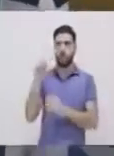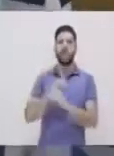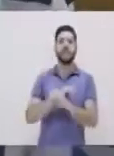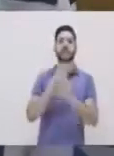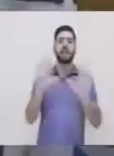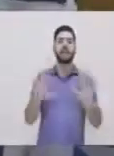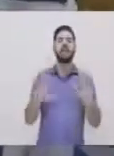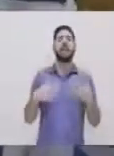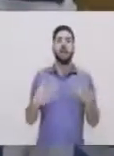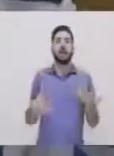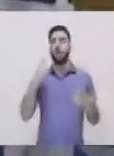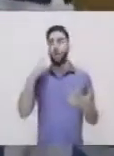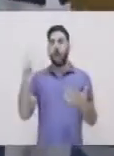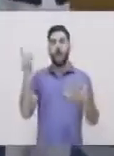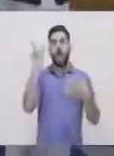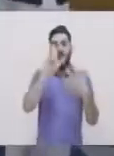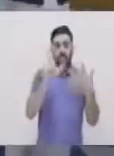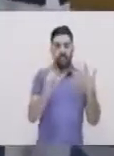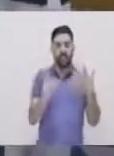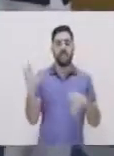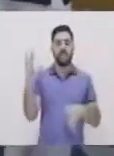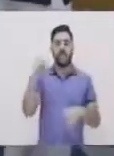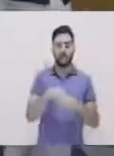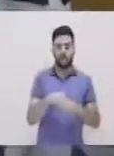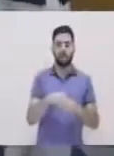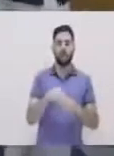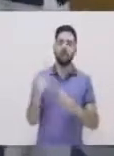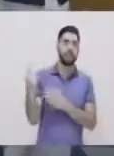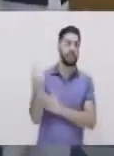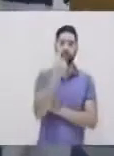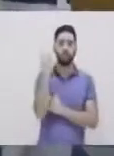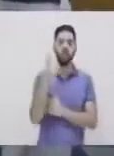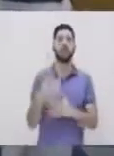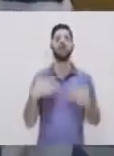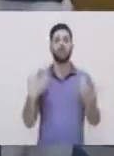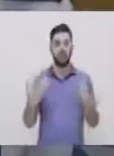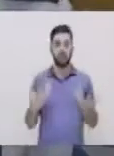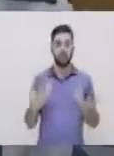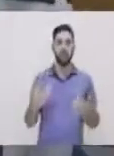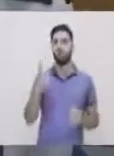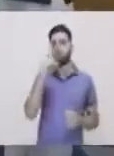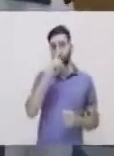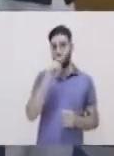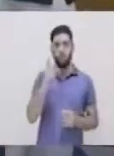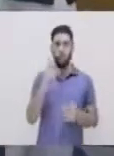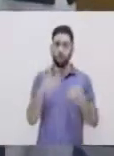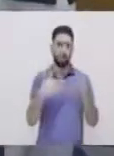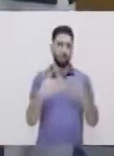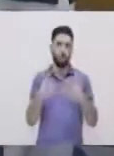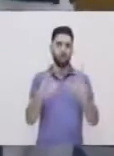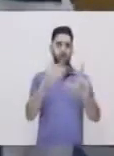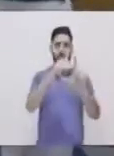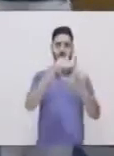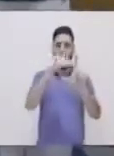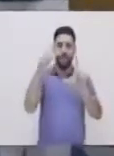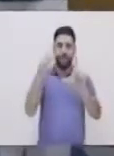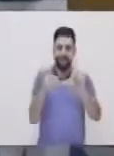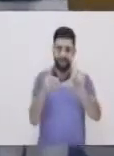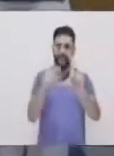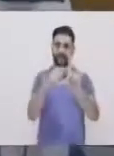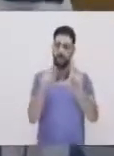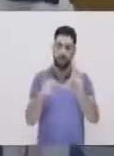claro las características del triángulo que tiene que tener. Pues la principal ya sabemos que no tiene que tener un ángulo recto, sí,